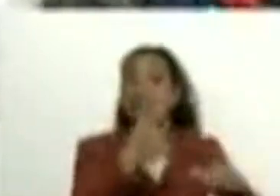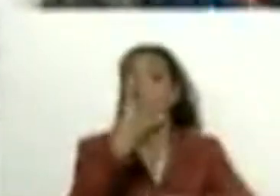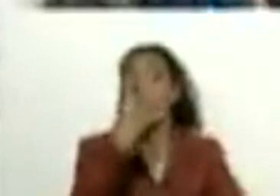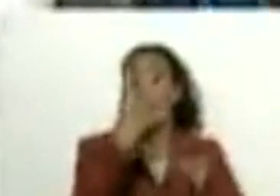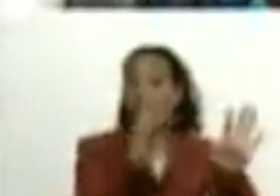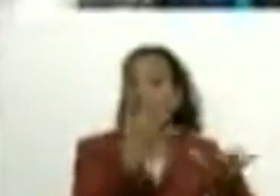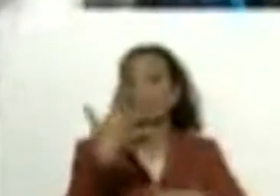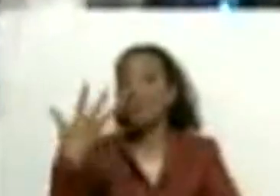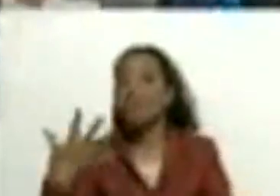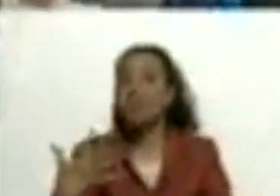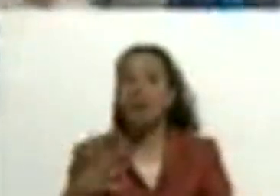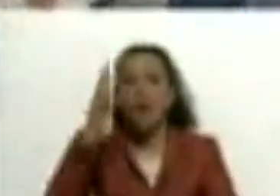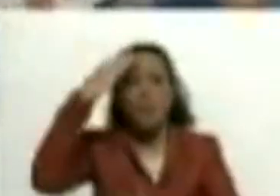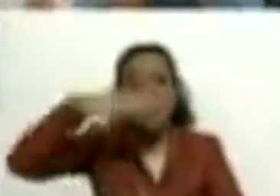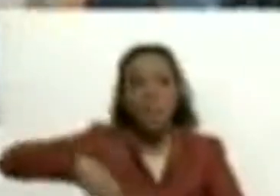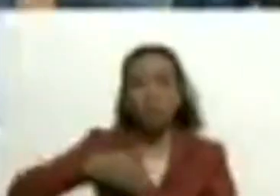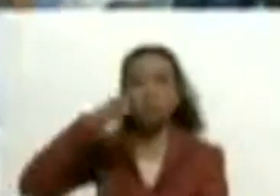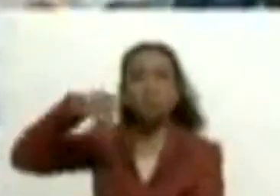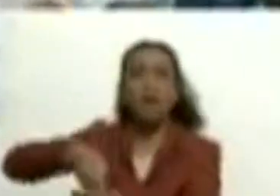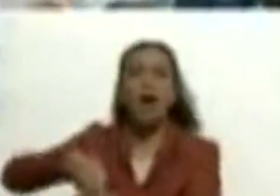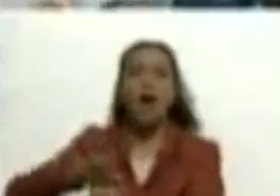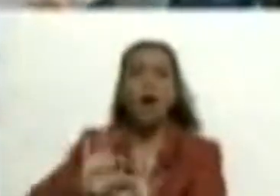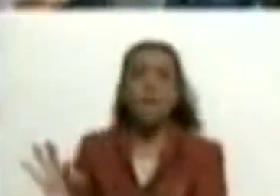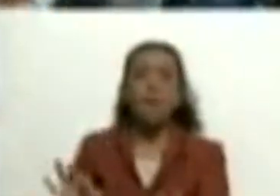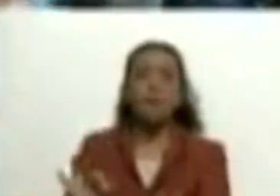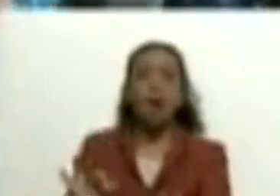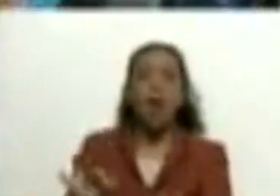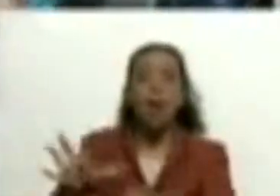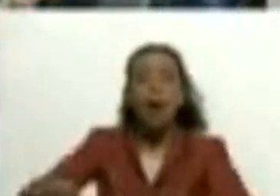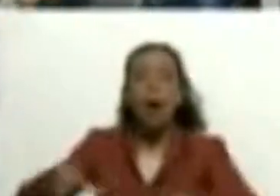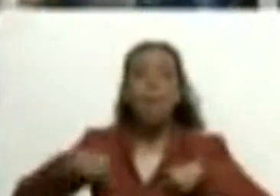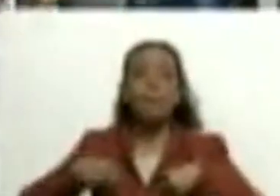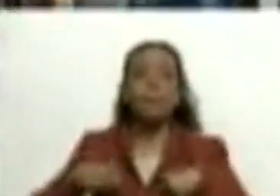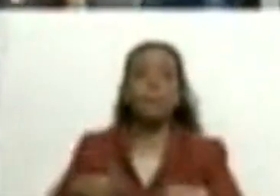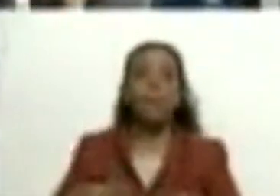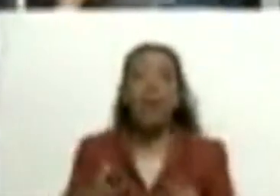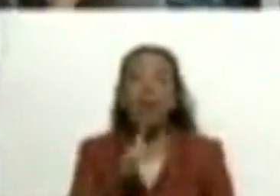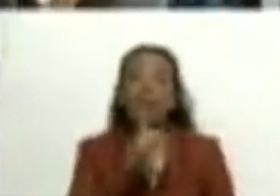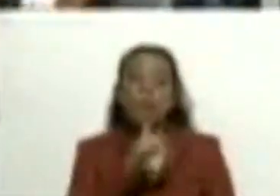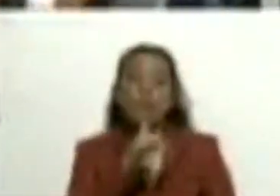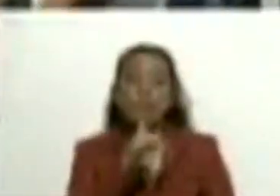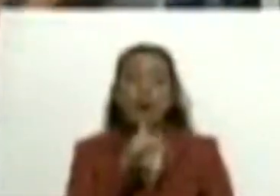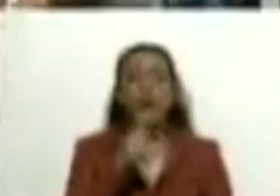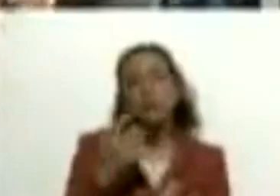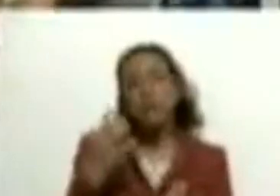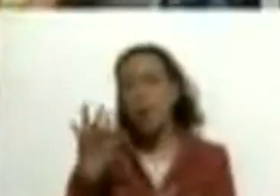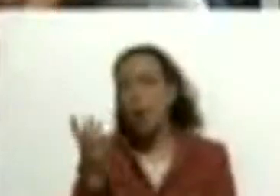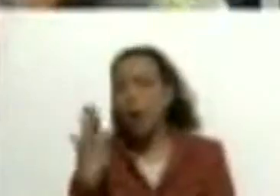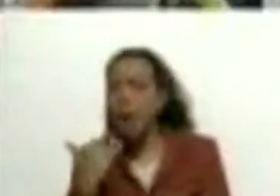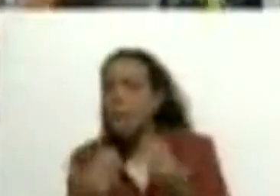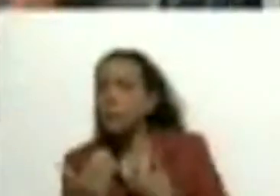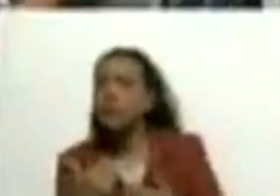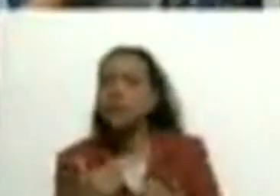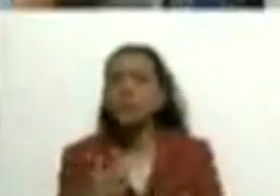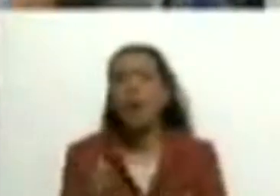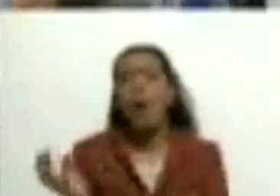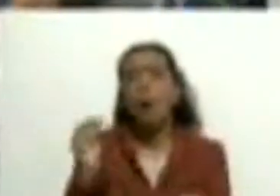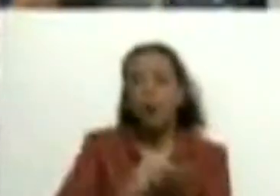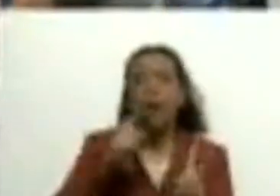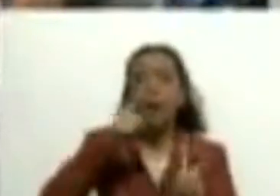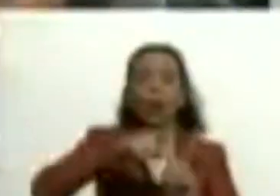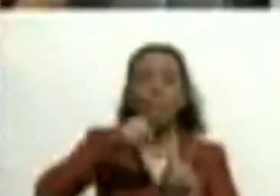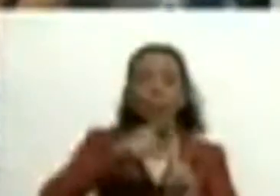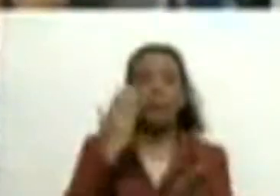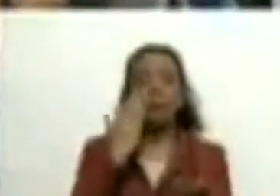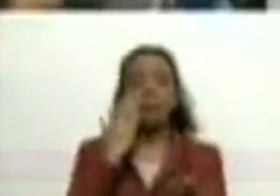de manera militar, con el fin de apropiarse de los bienes ajenos. Es la información que manejamos hasta los momentos y con ella el